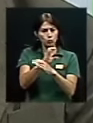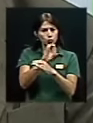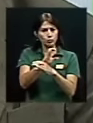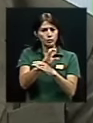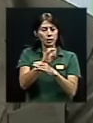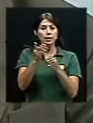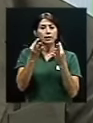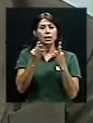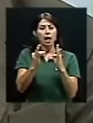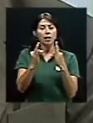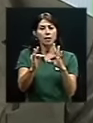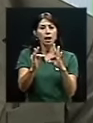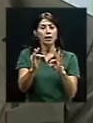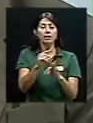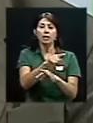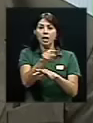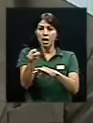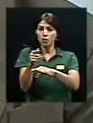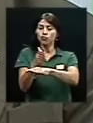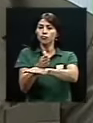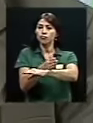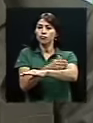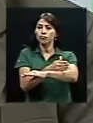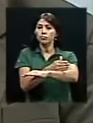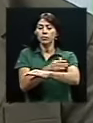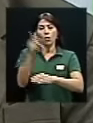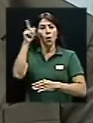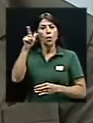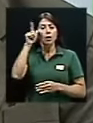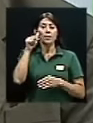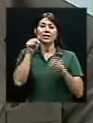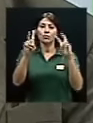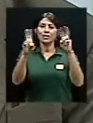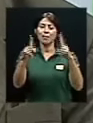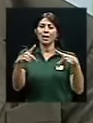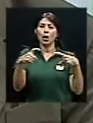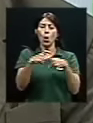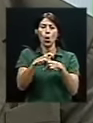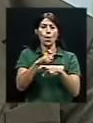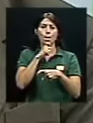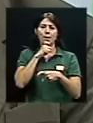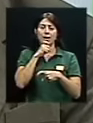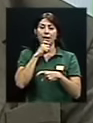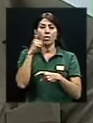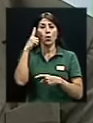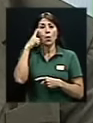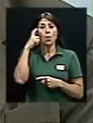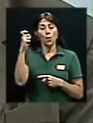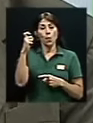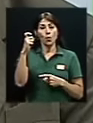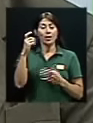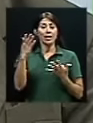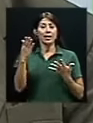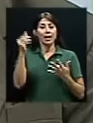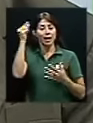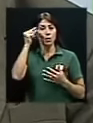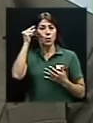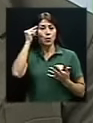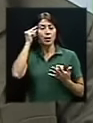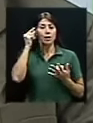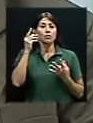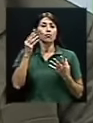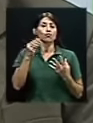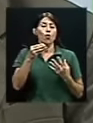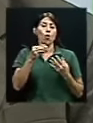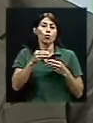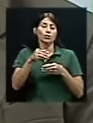que ellos se mejoren. Obviamente que eso es un tema muy complicado porque el oficialismo trata de manejarlos con un